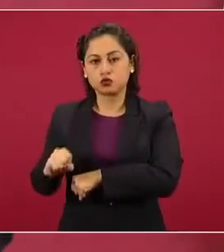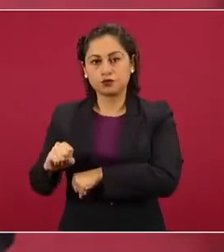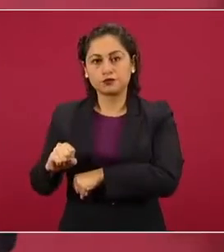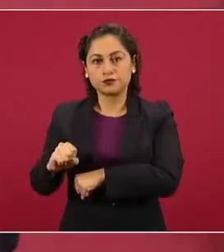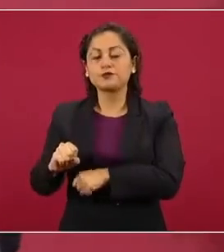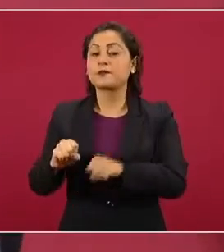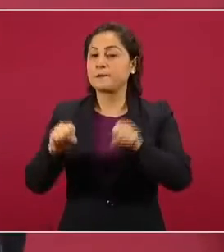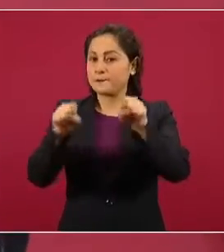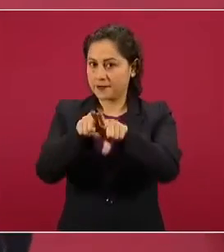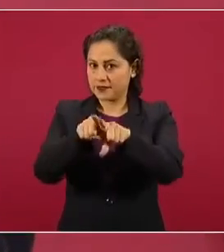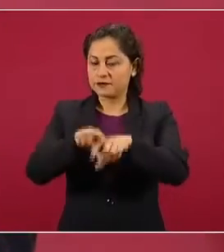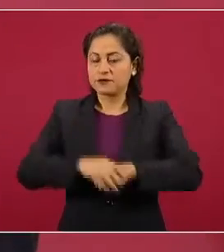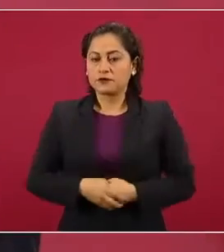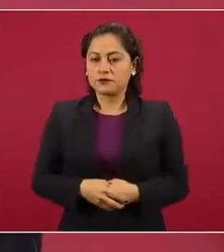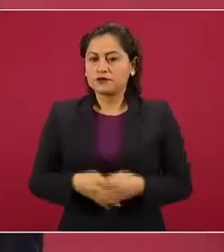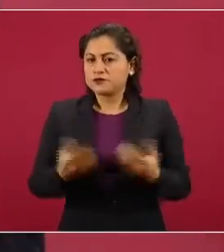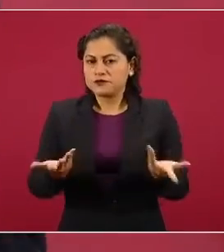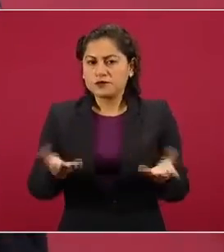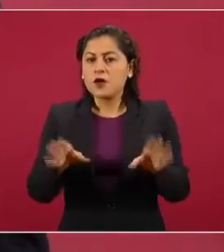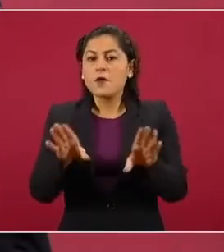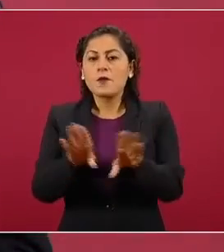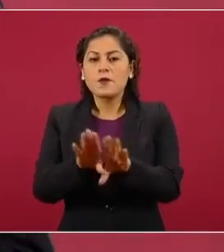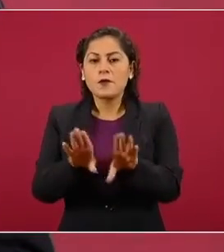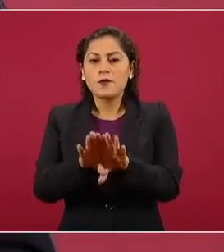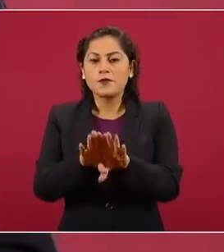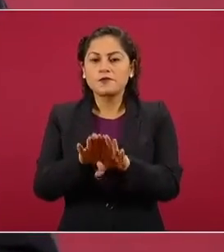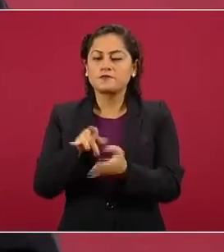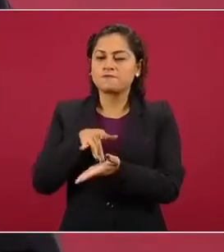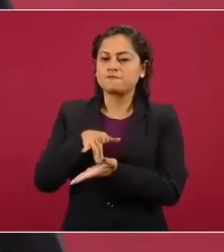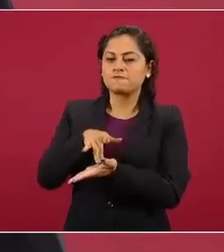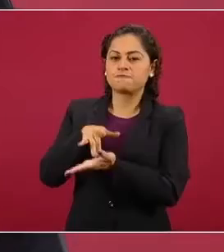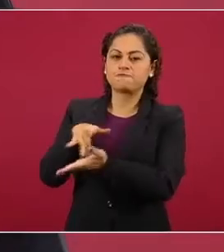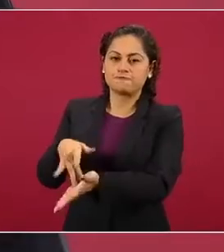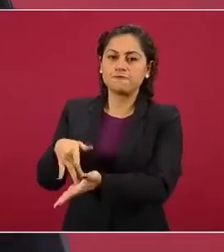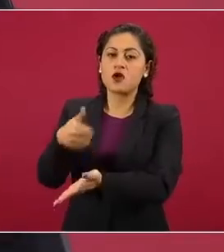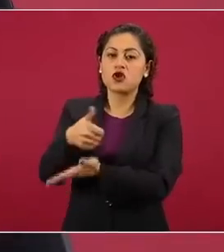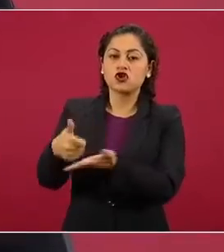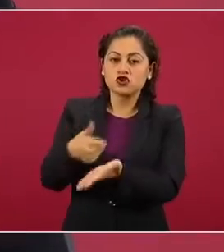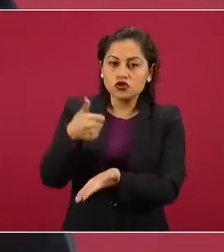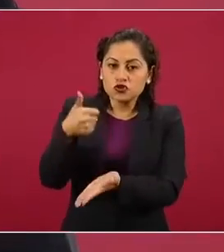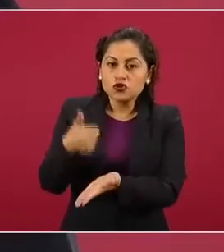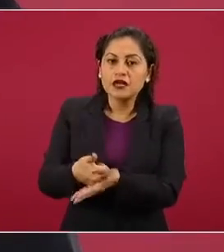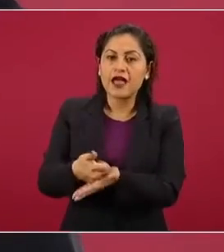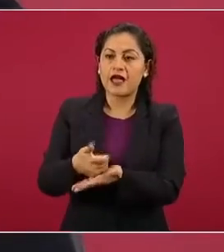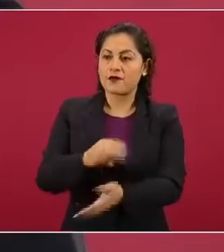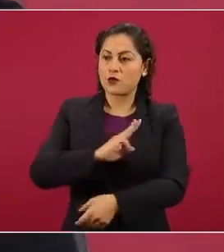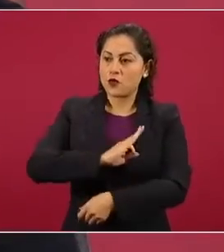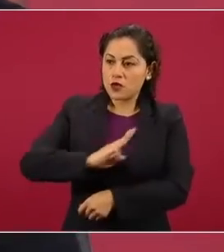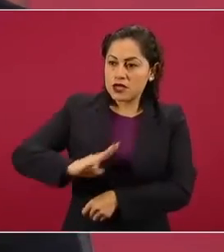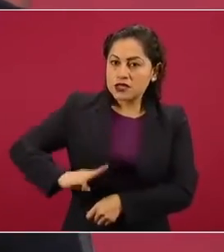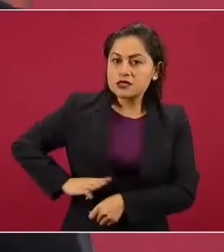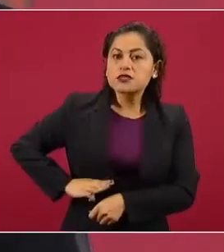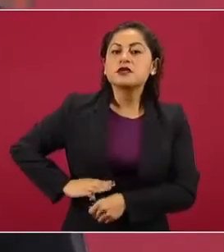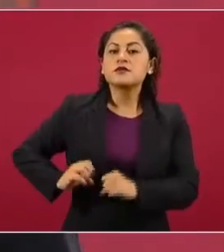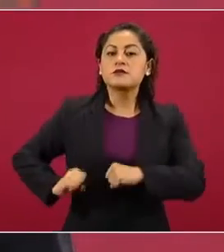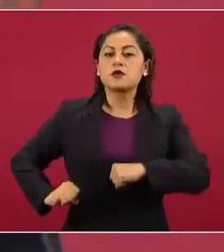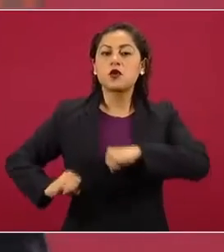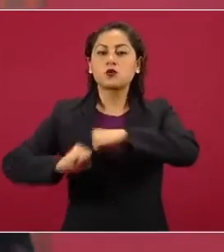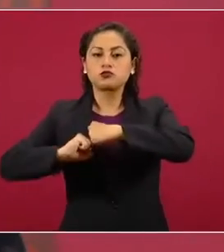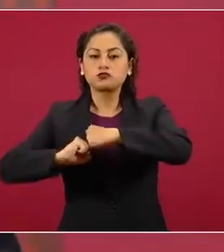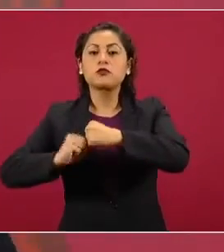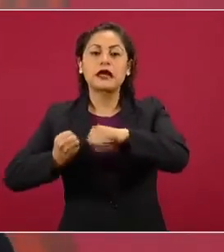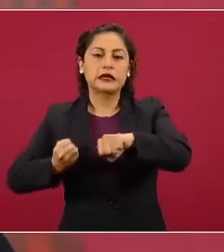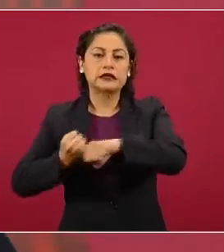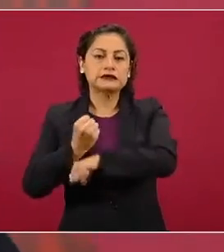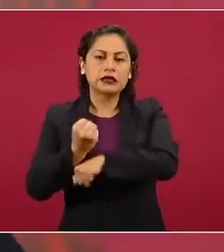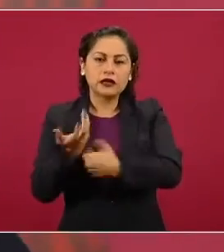para beneficio de las ciudades, de los municipios fronterizos de